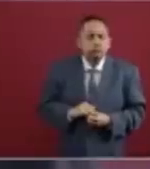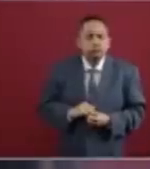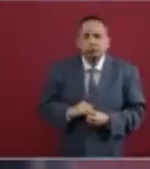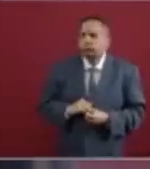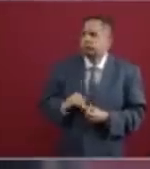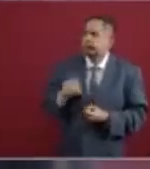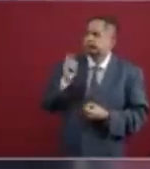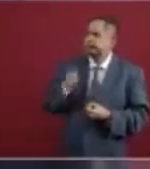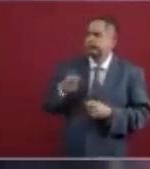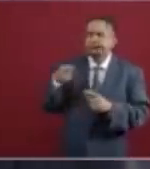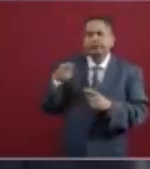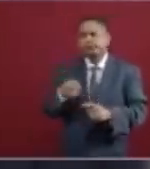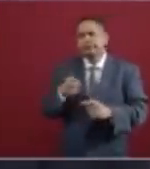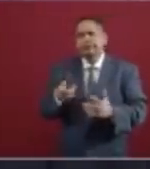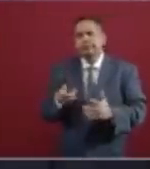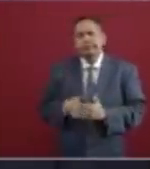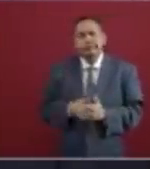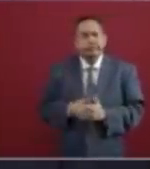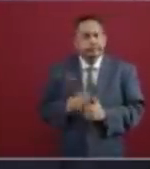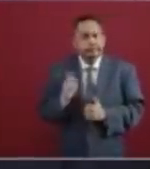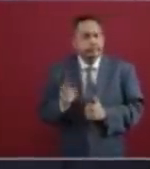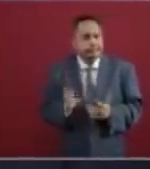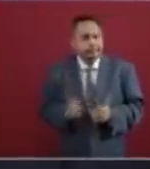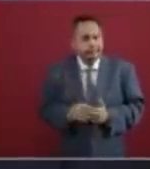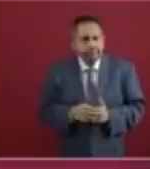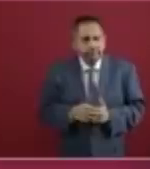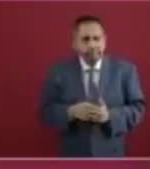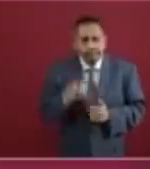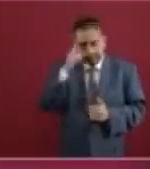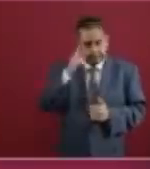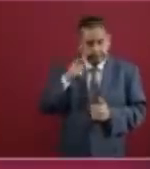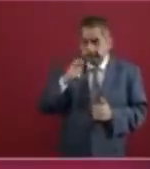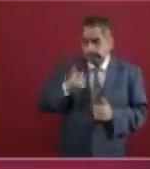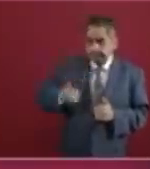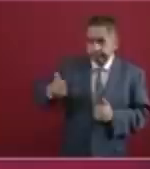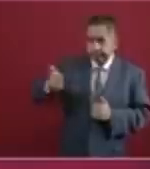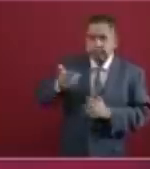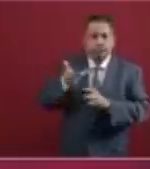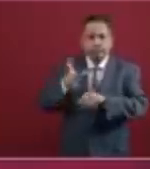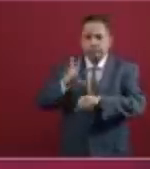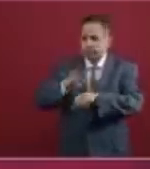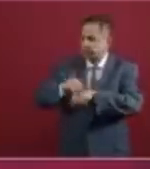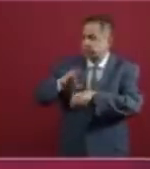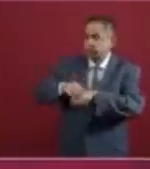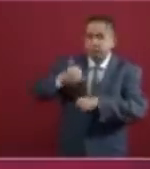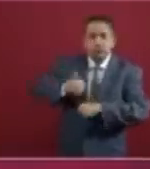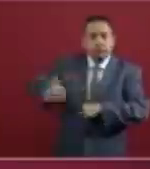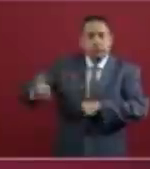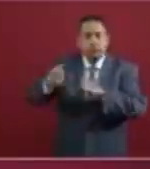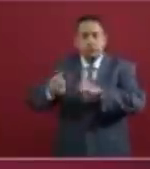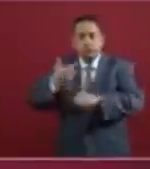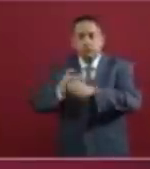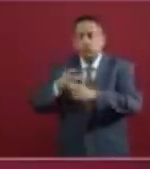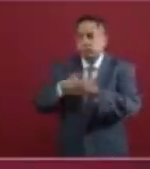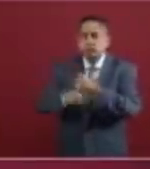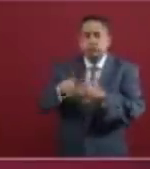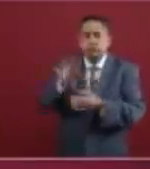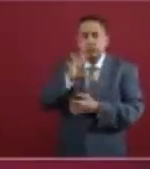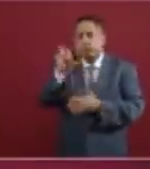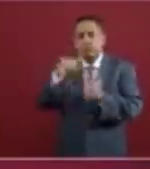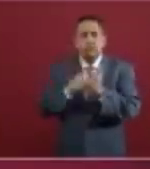Resulta que ya para cada intervención tenemos autorizados 500 millones de pesos.